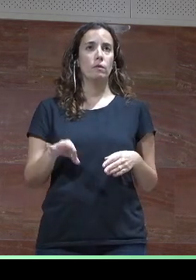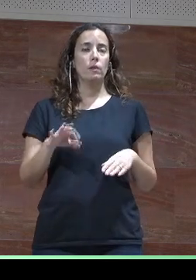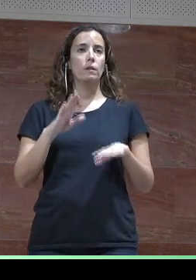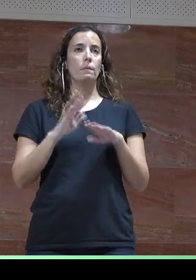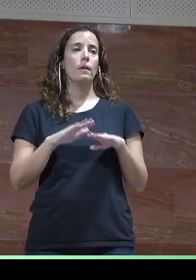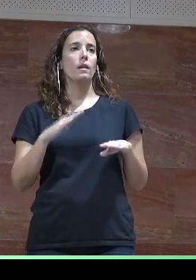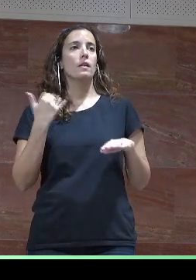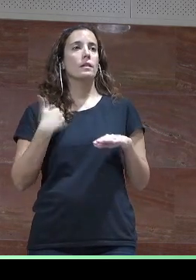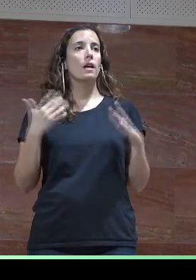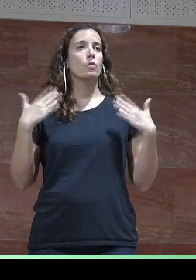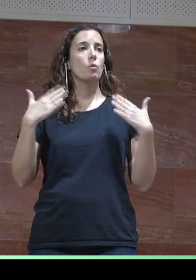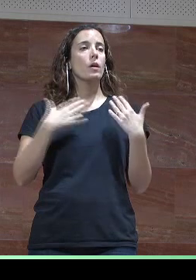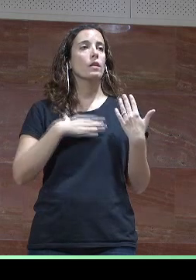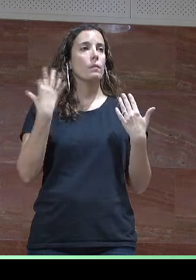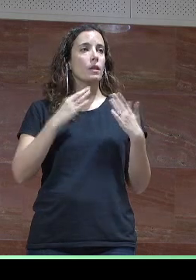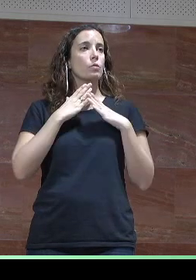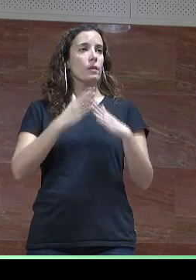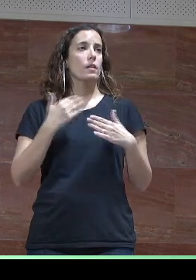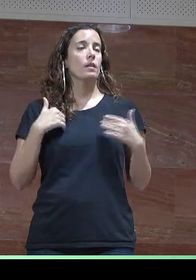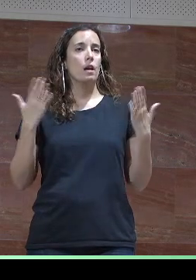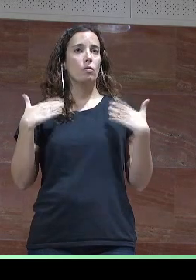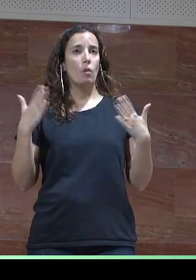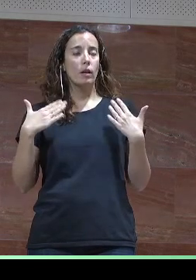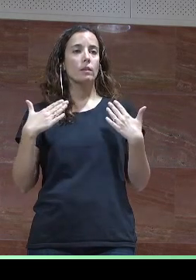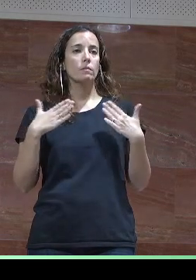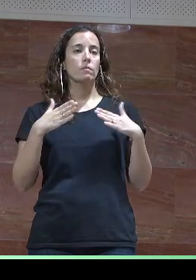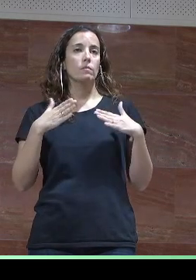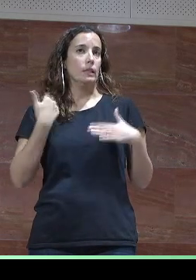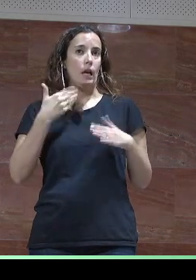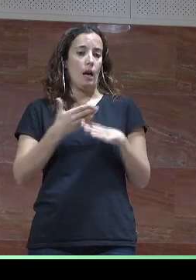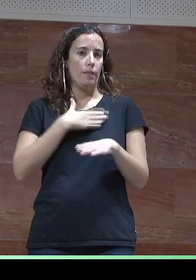no tengas la capacidad suficiente, lo tengas decidido.